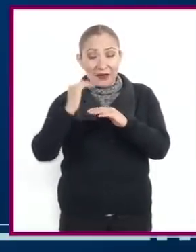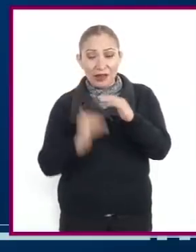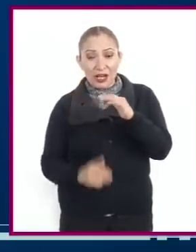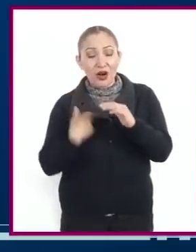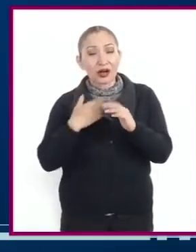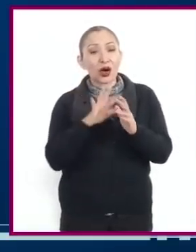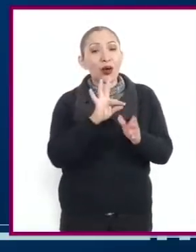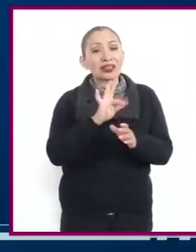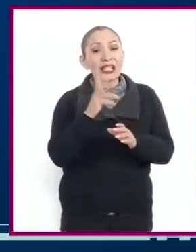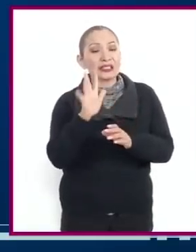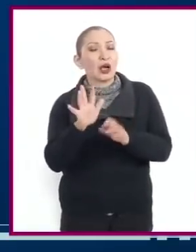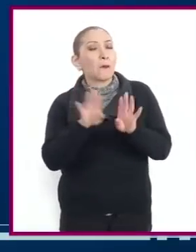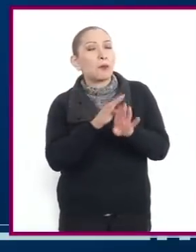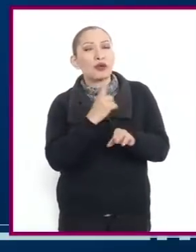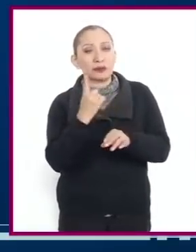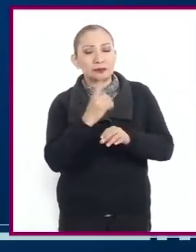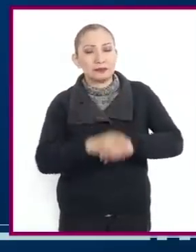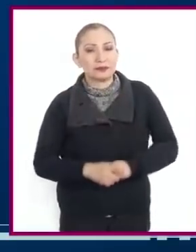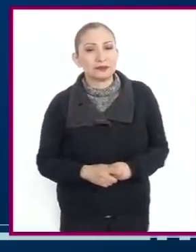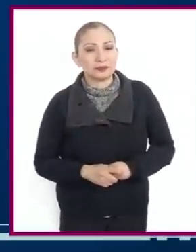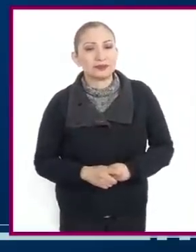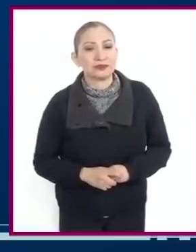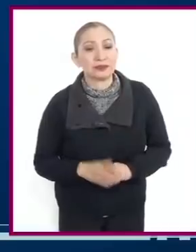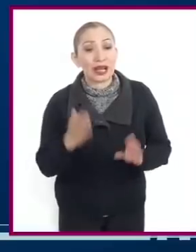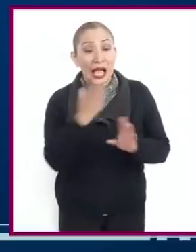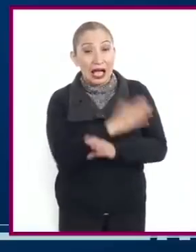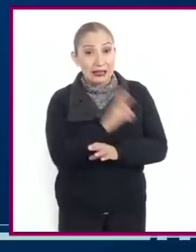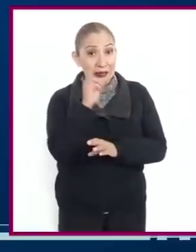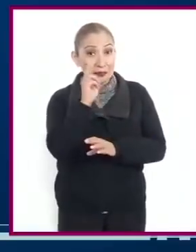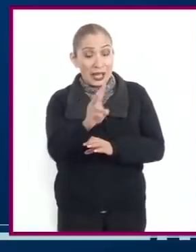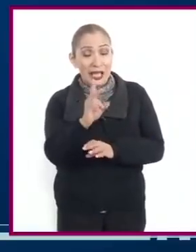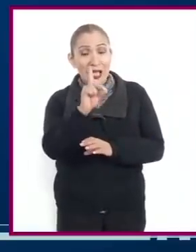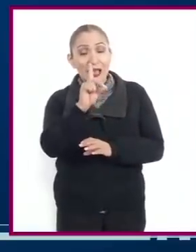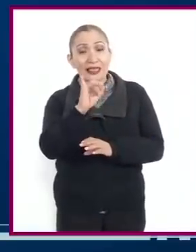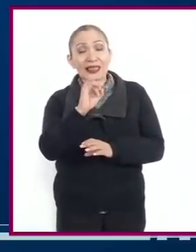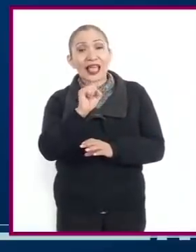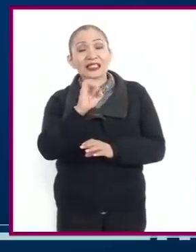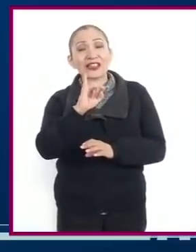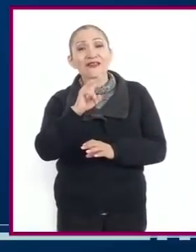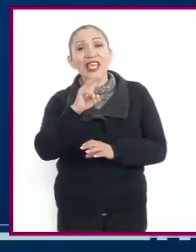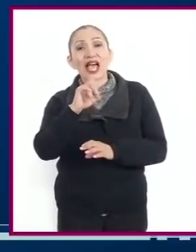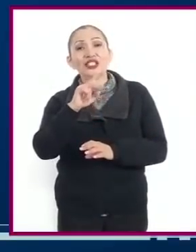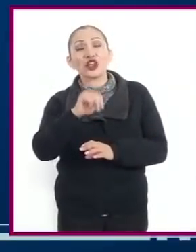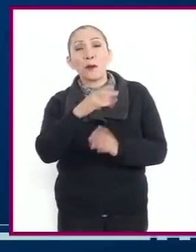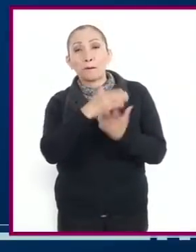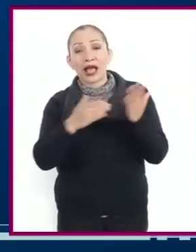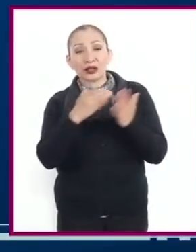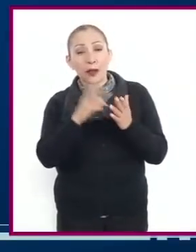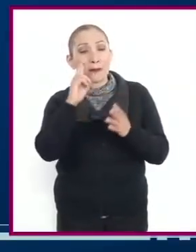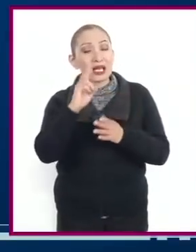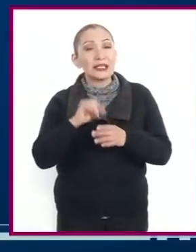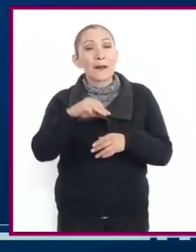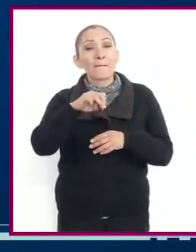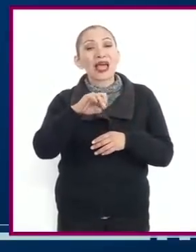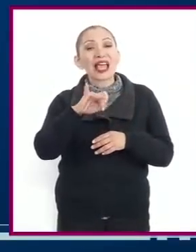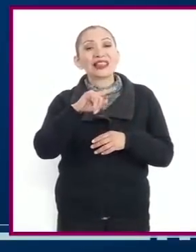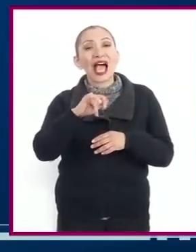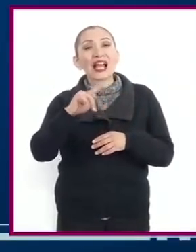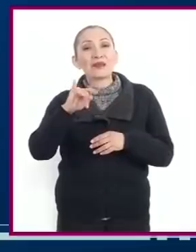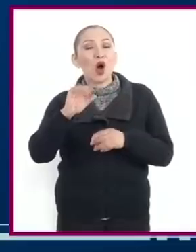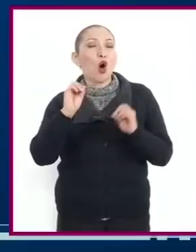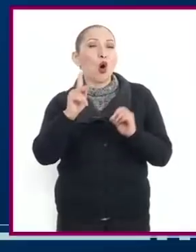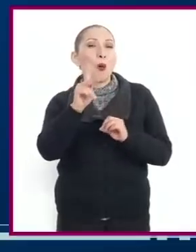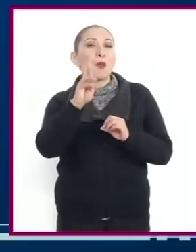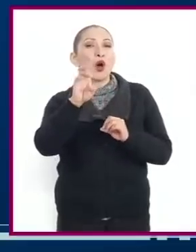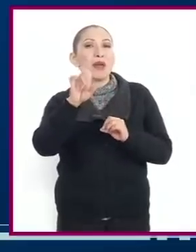es igual a 45. Antes de obtener la desviación media, vamos a calcular la media aritmética o promedio